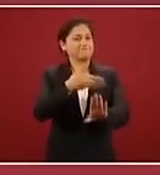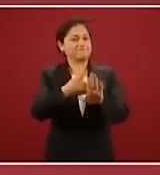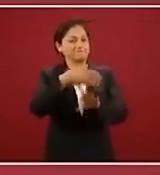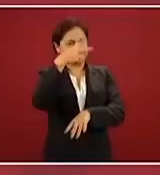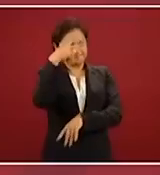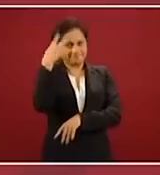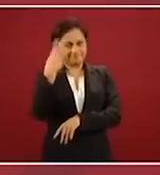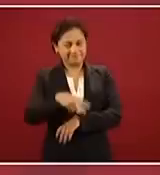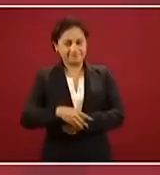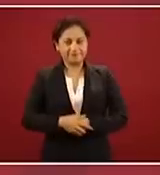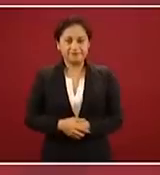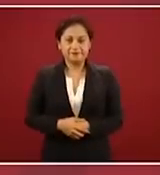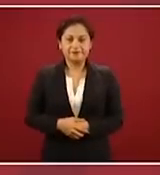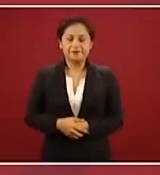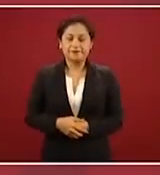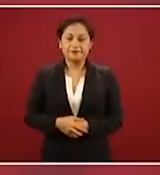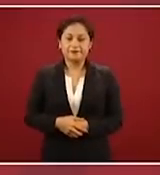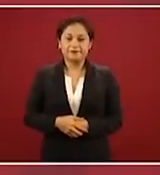Entonces,